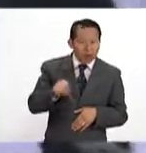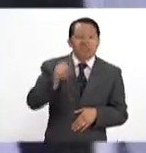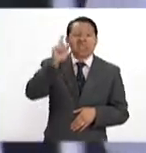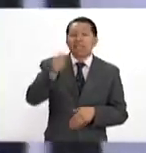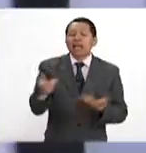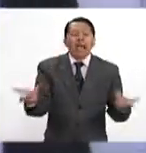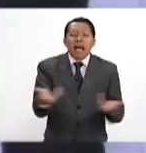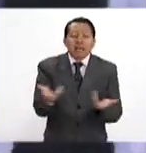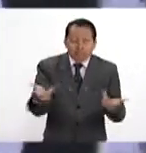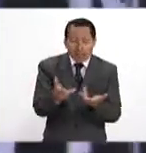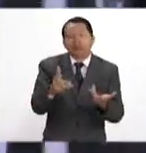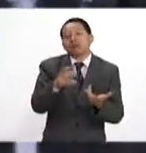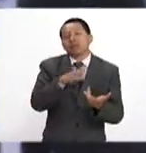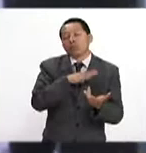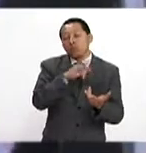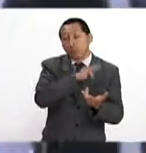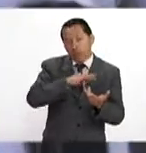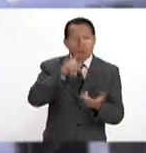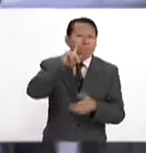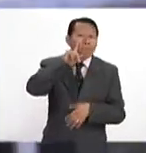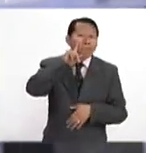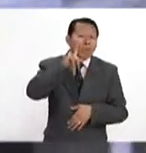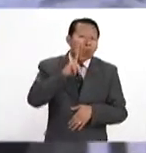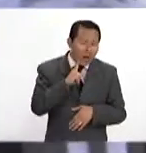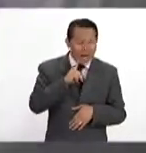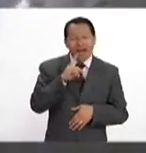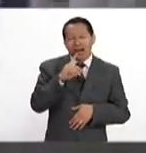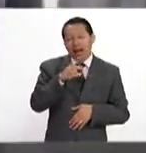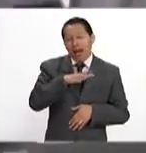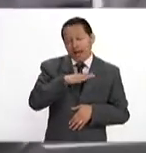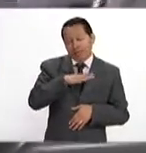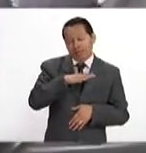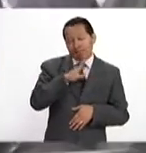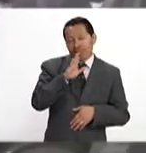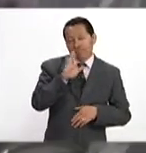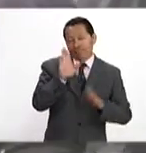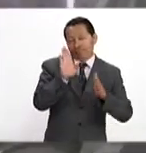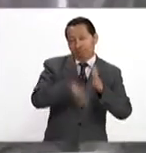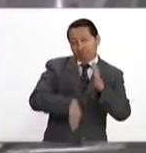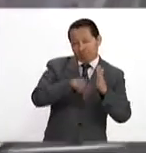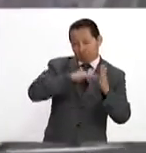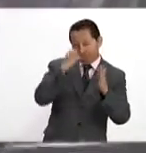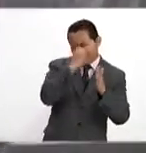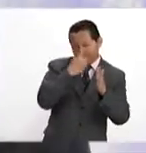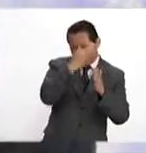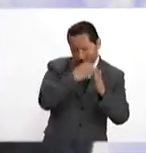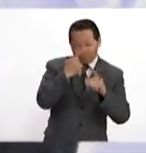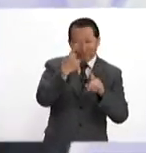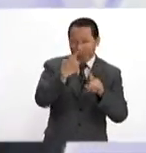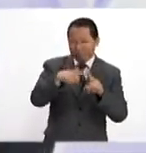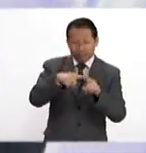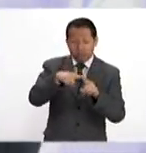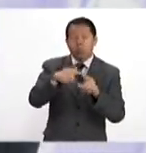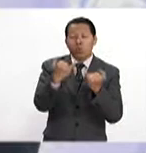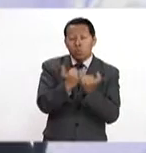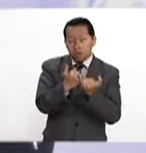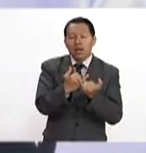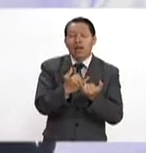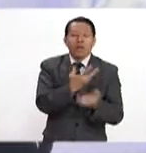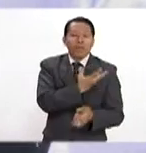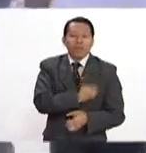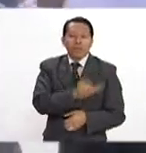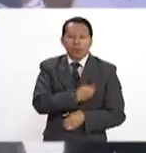incluyó colposcopías, papanicolaos y revisión para prevenir el cáncer también de mama. De las más de 2,000 mujeres